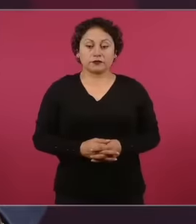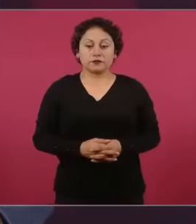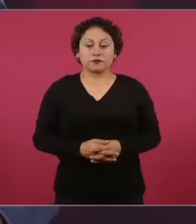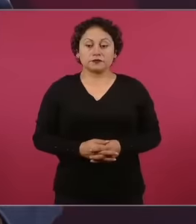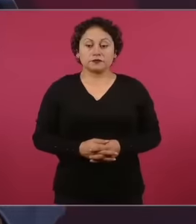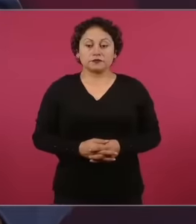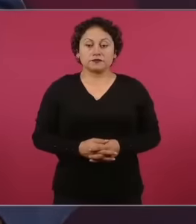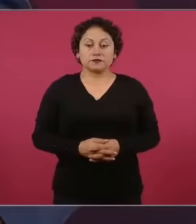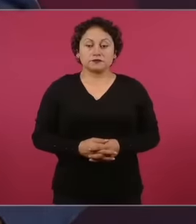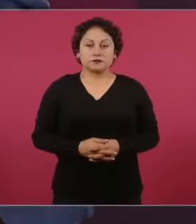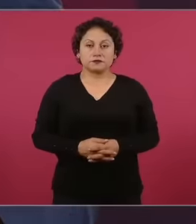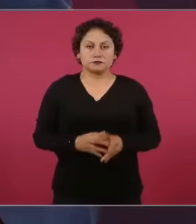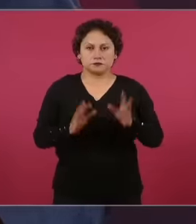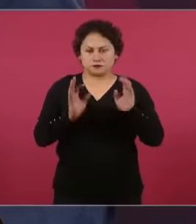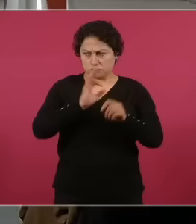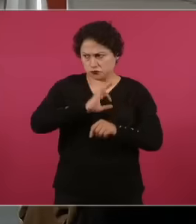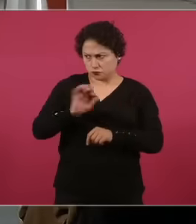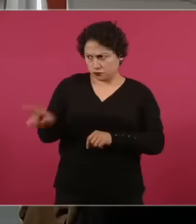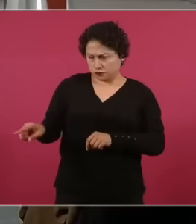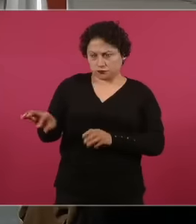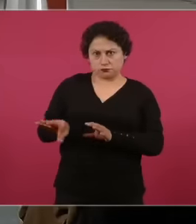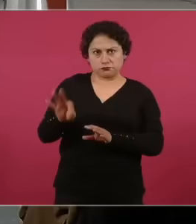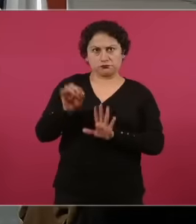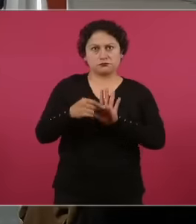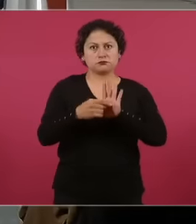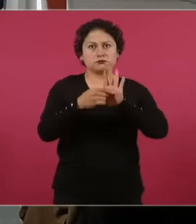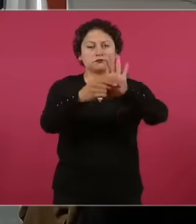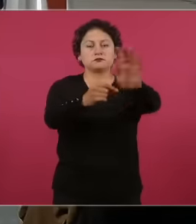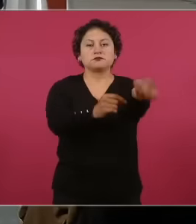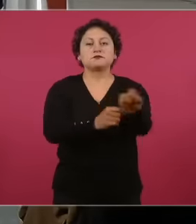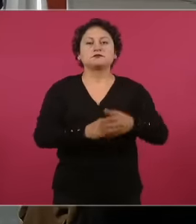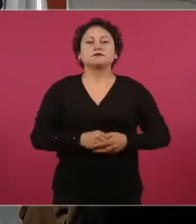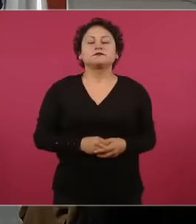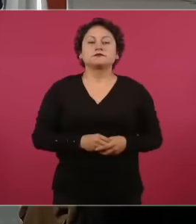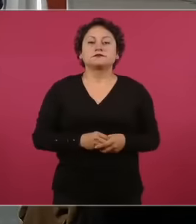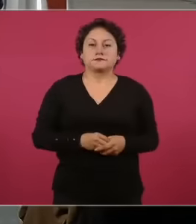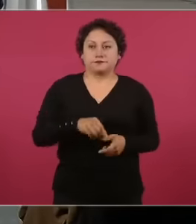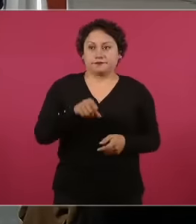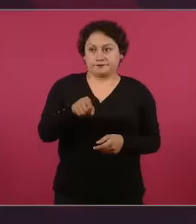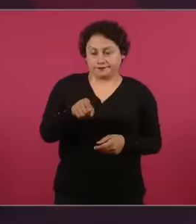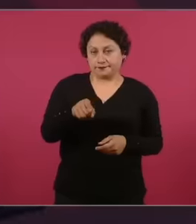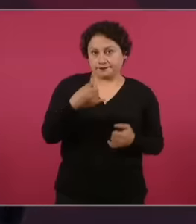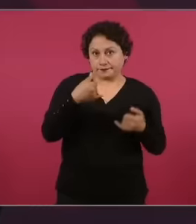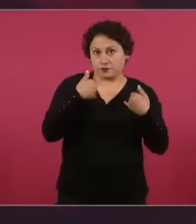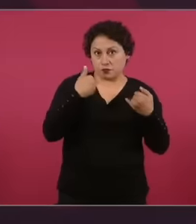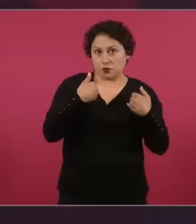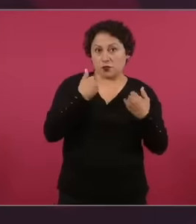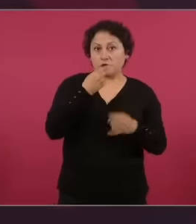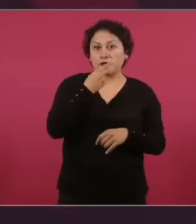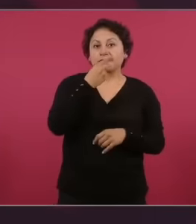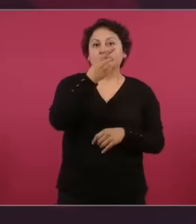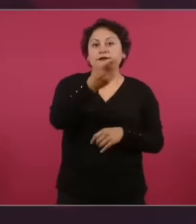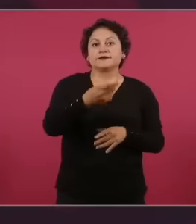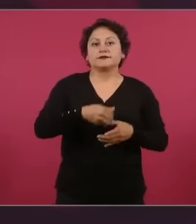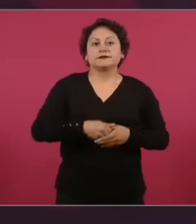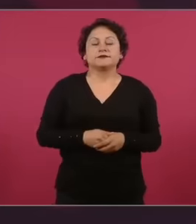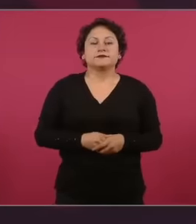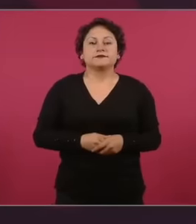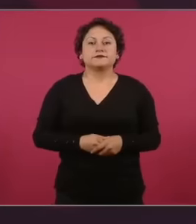hasta lo pueden poner ahí, dice, si no sabemos escoger